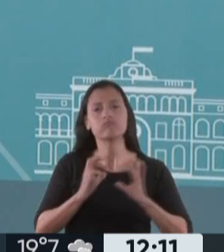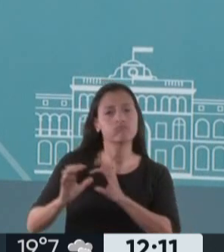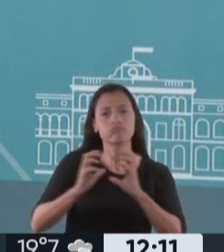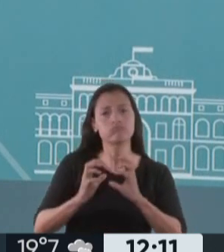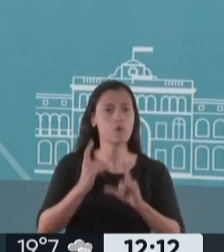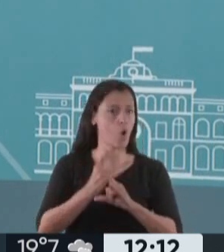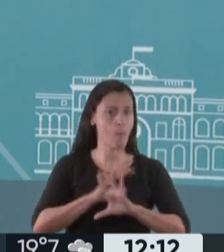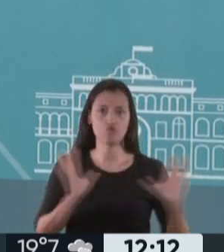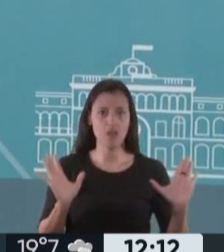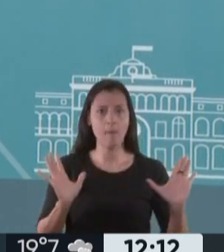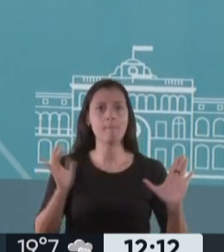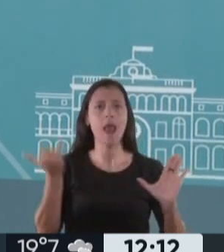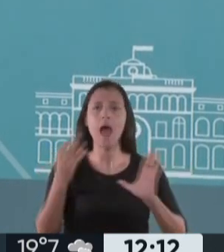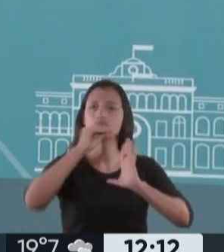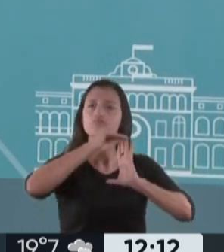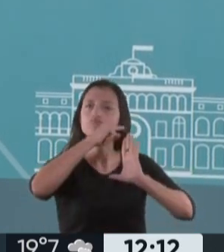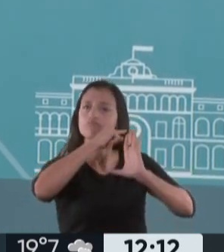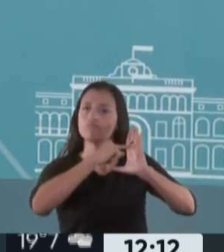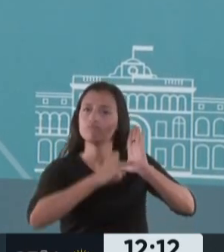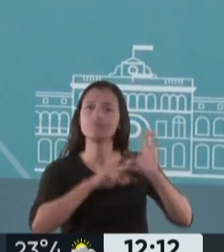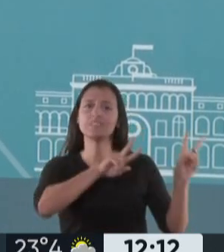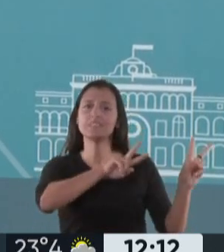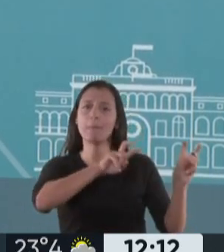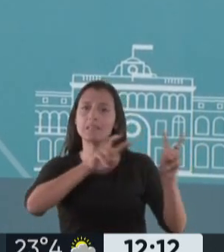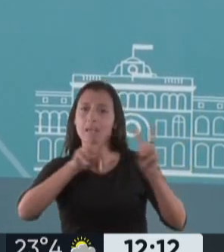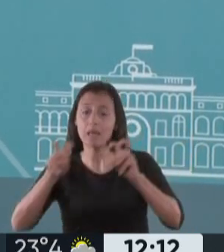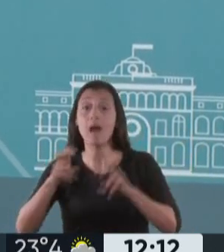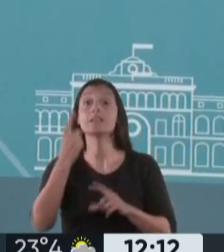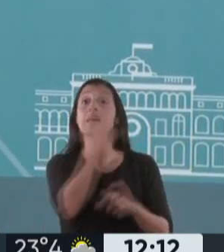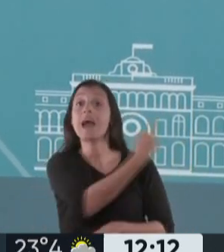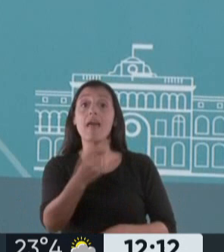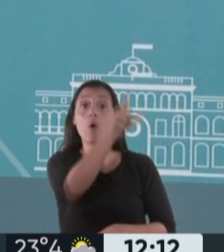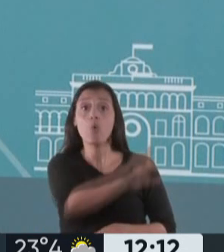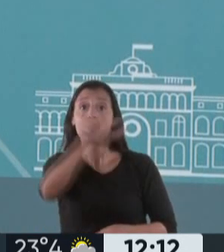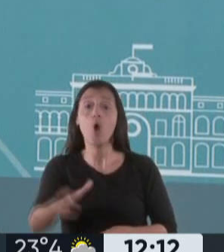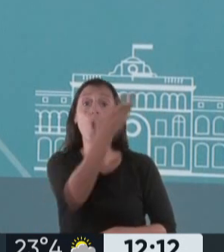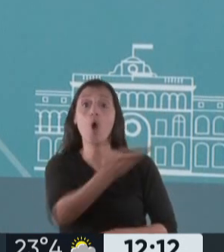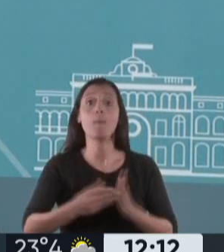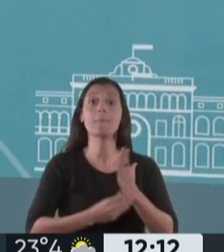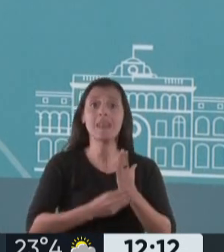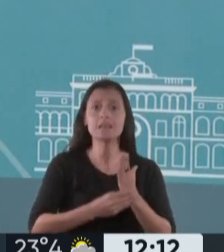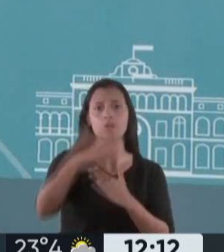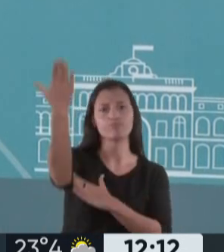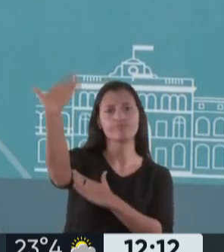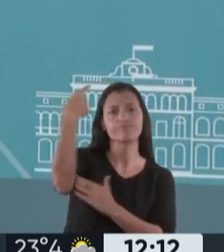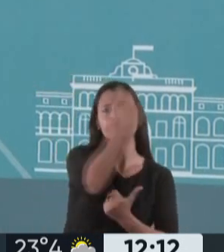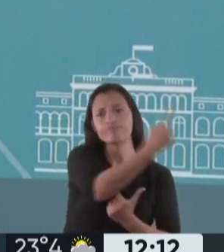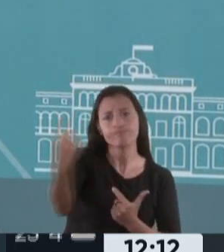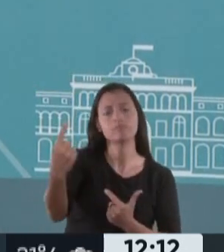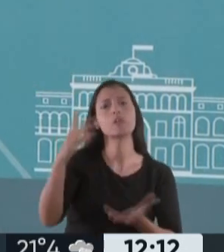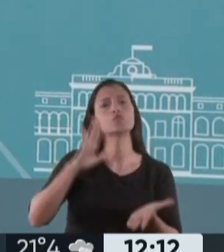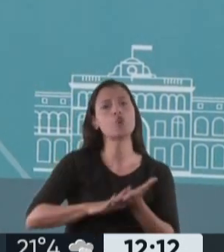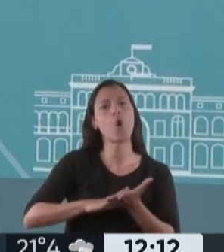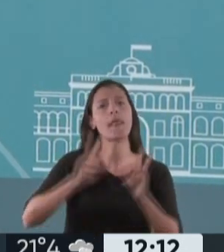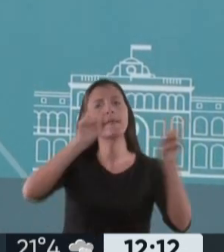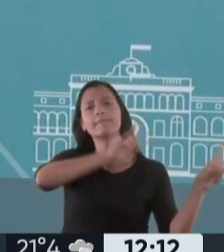lo hacemos, una agenda abierta, cada uno de los ministros y ministras exponiendo sobre la realidad de